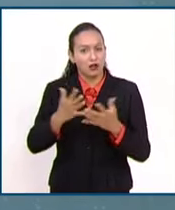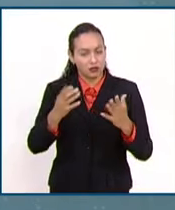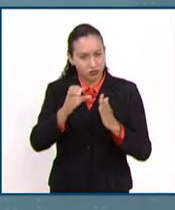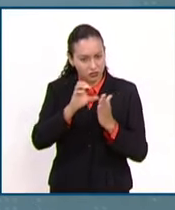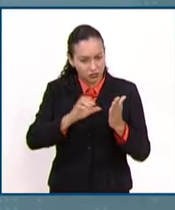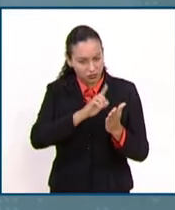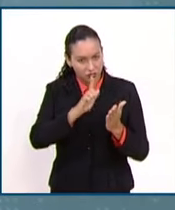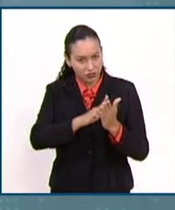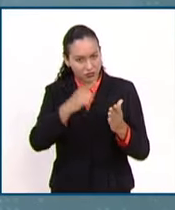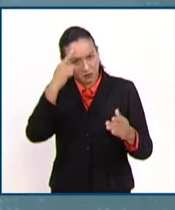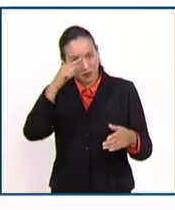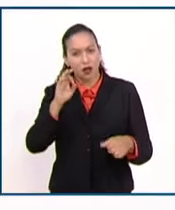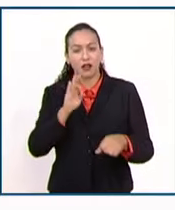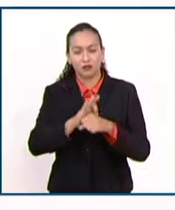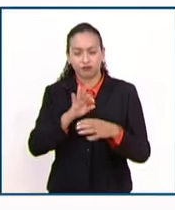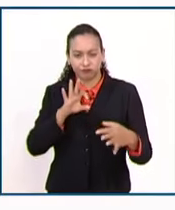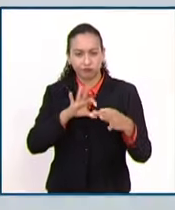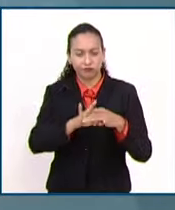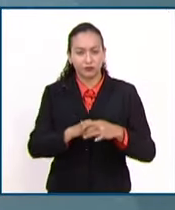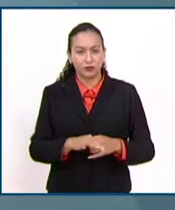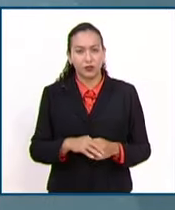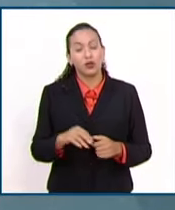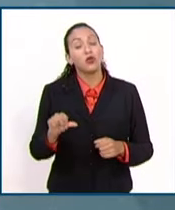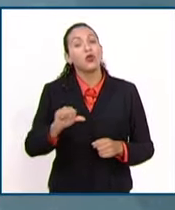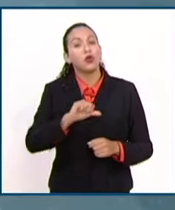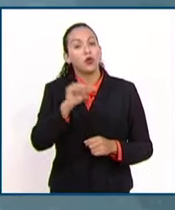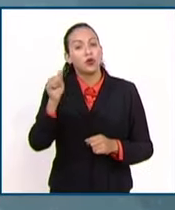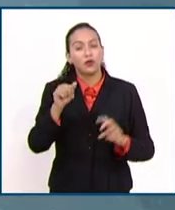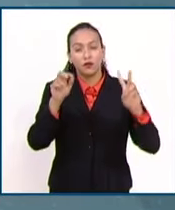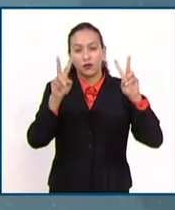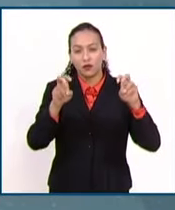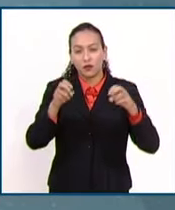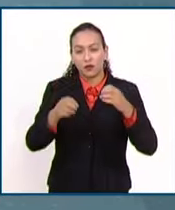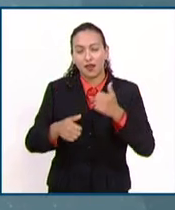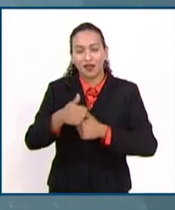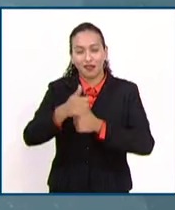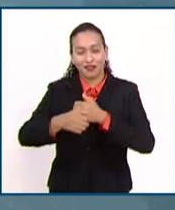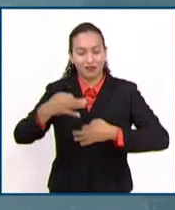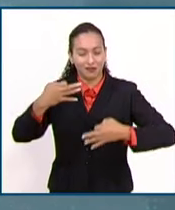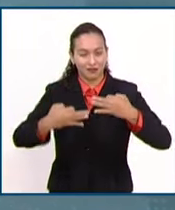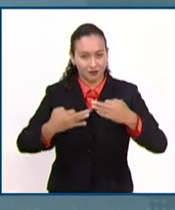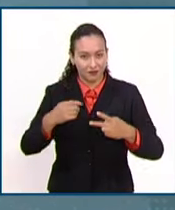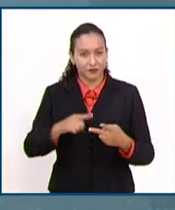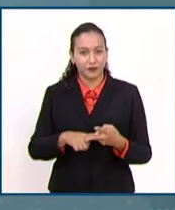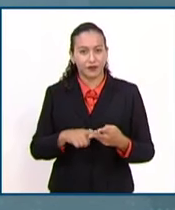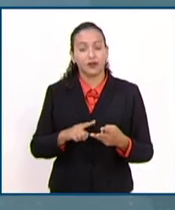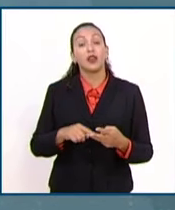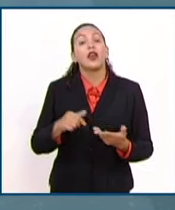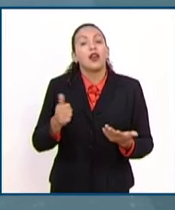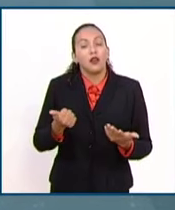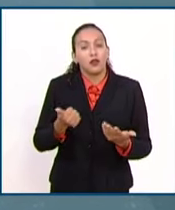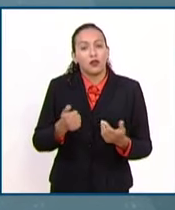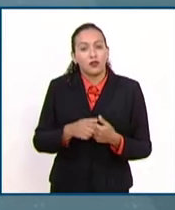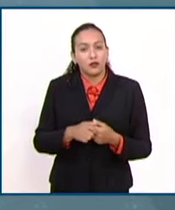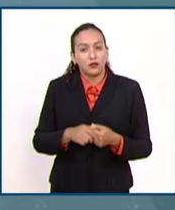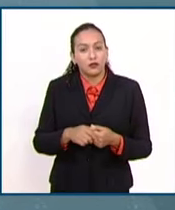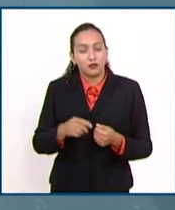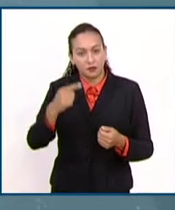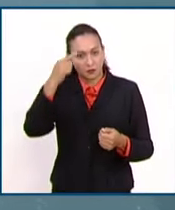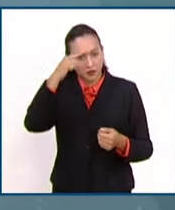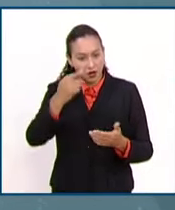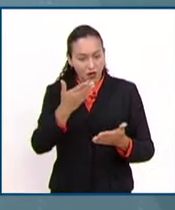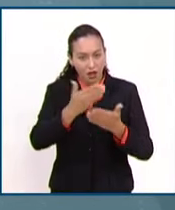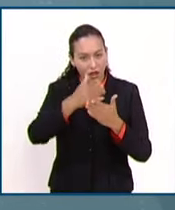de los medios de defensa, además de asuntos relacionados con la carrera judicial y la improcedencia del planteamiento de nulidad contra